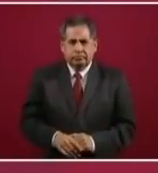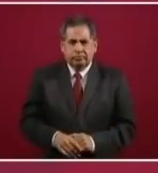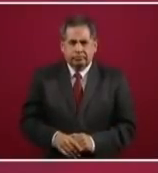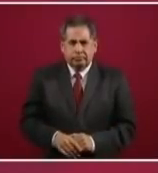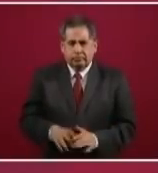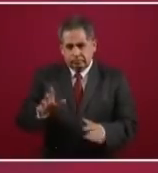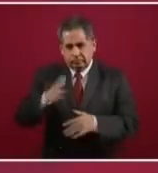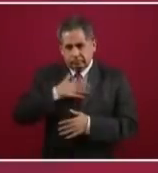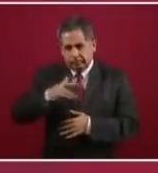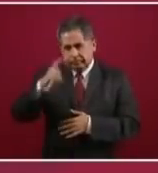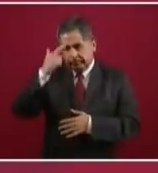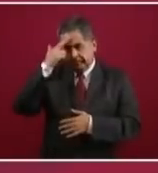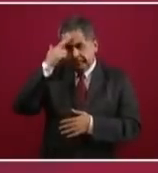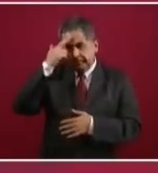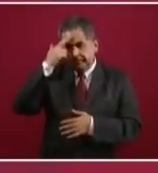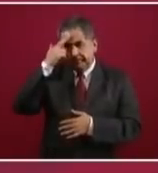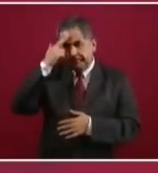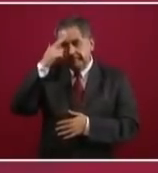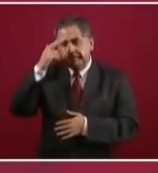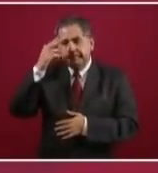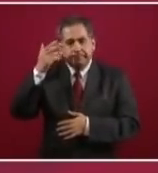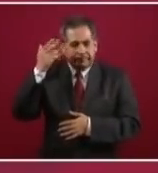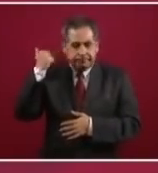Yo recuerdo cuando